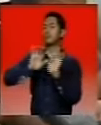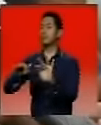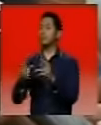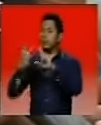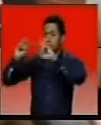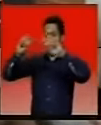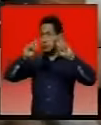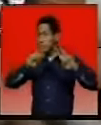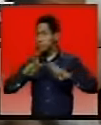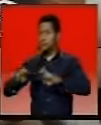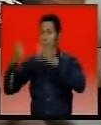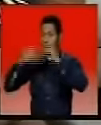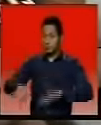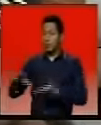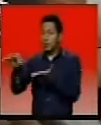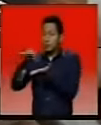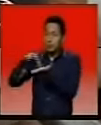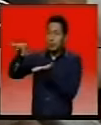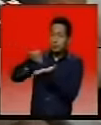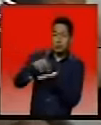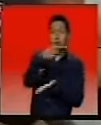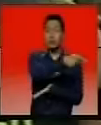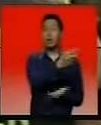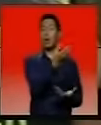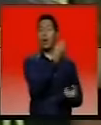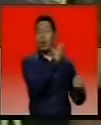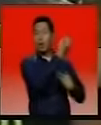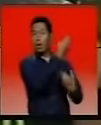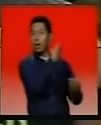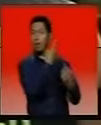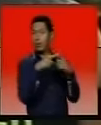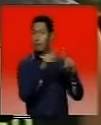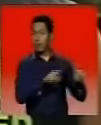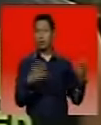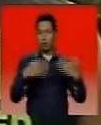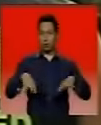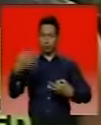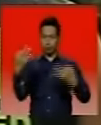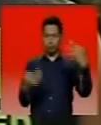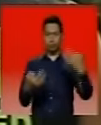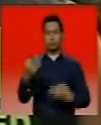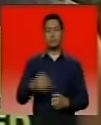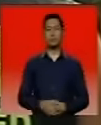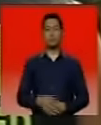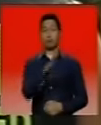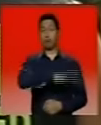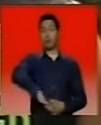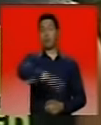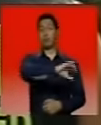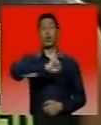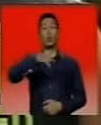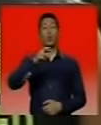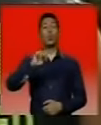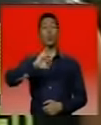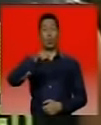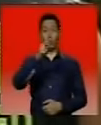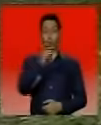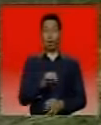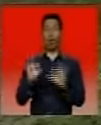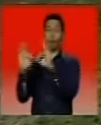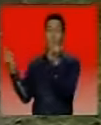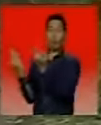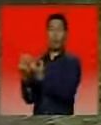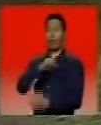haga la investigación, se tomará las versiones de rigor. El hecho consternó a la población de Juján y sus alrededores. Familiares esperan